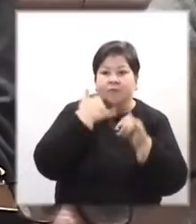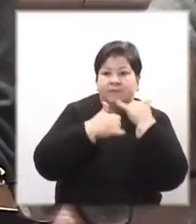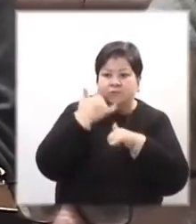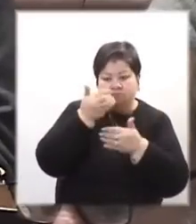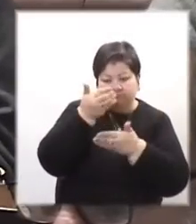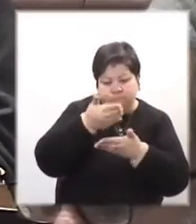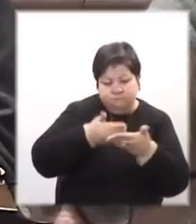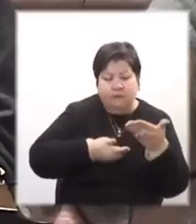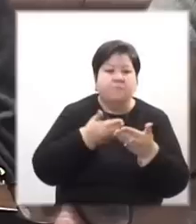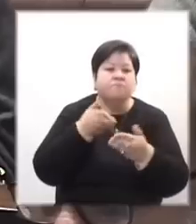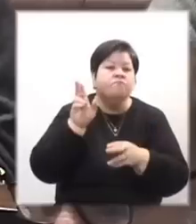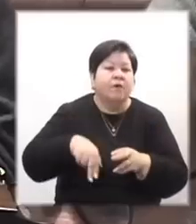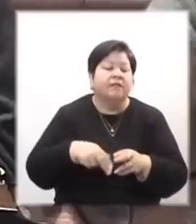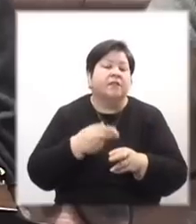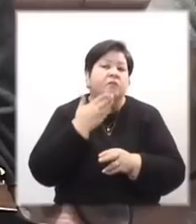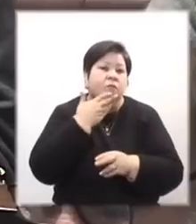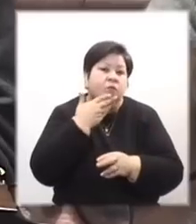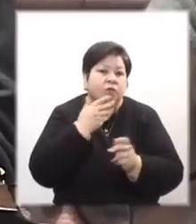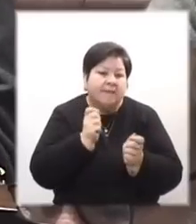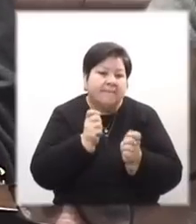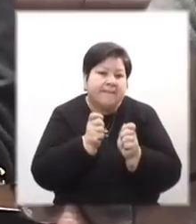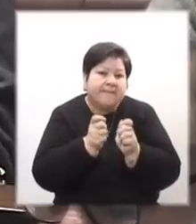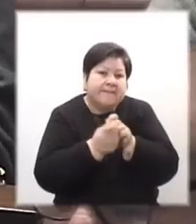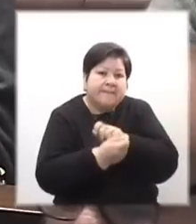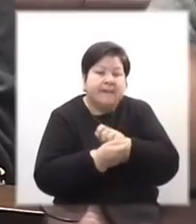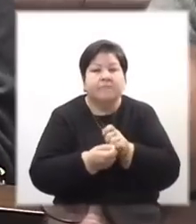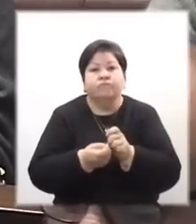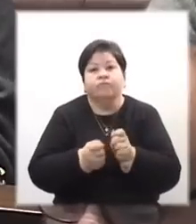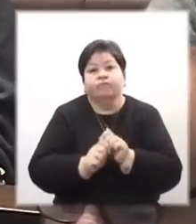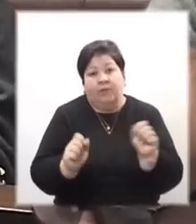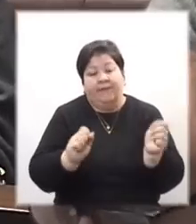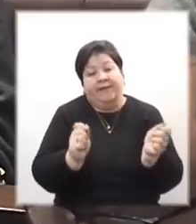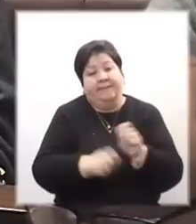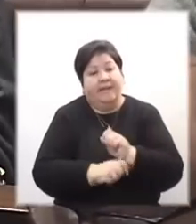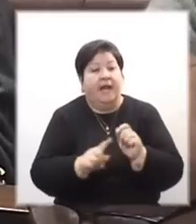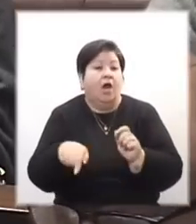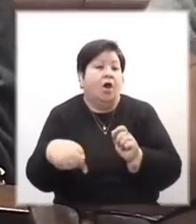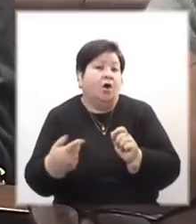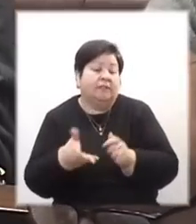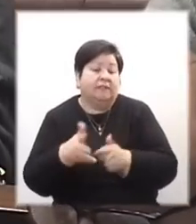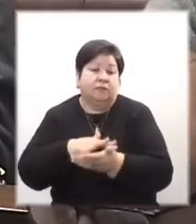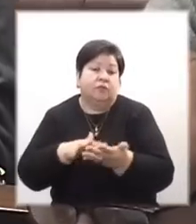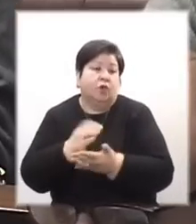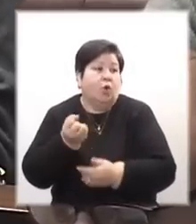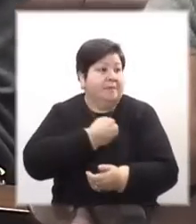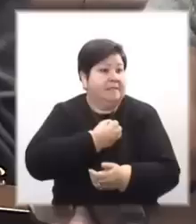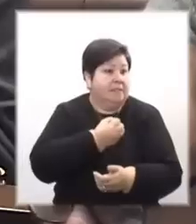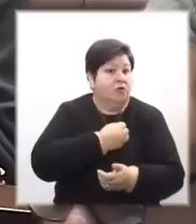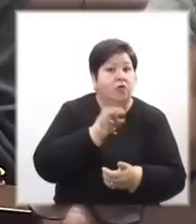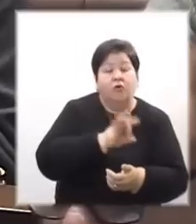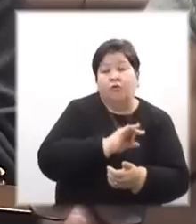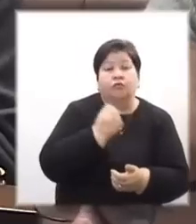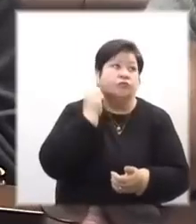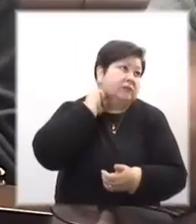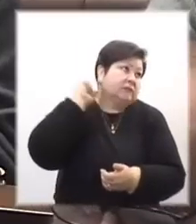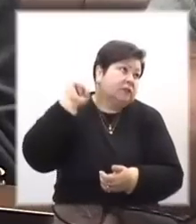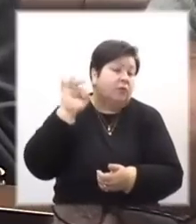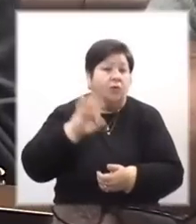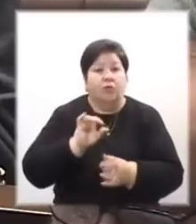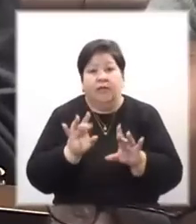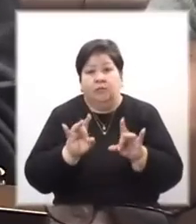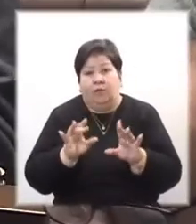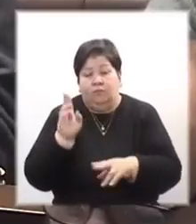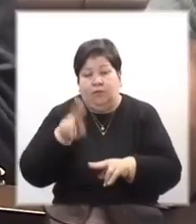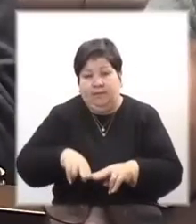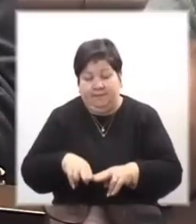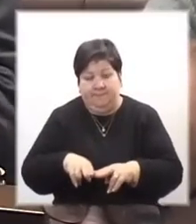título inicial de muerte dudosa se va ajustando y puede cambiar a otra tipificación, que puede ser homicidio, suicidio o muerte